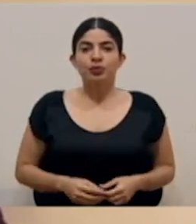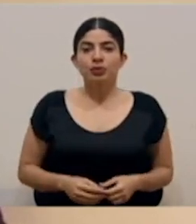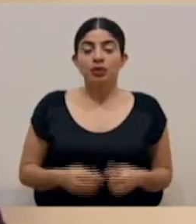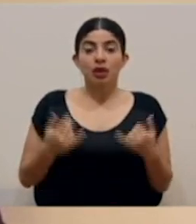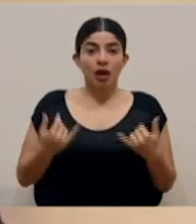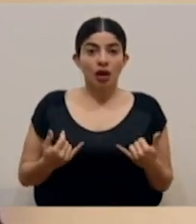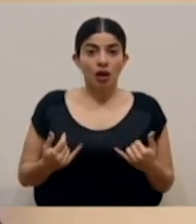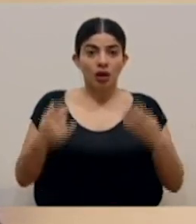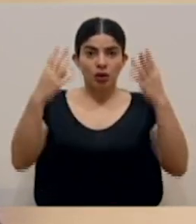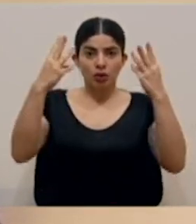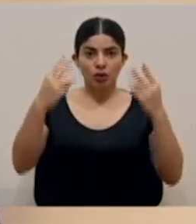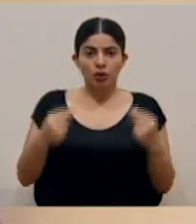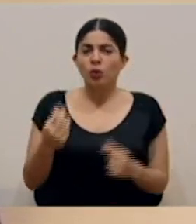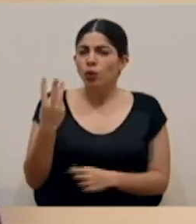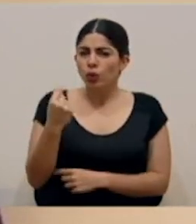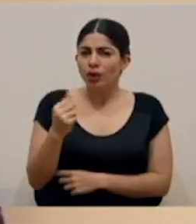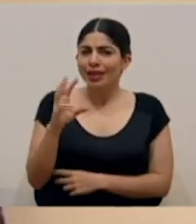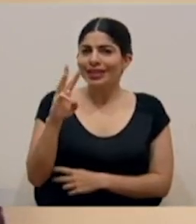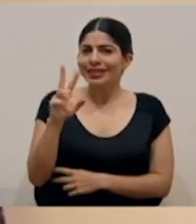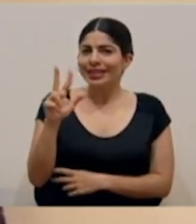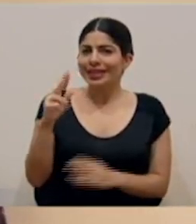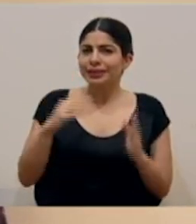Se contabilizan